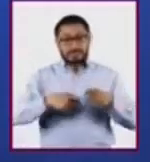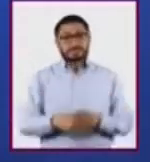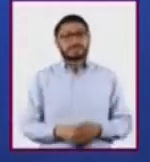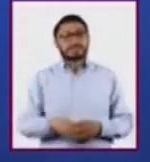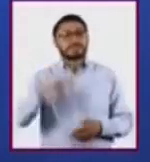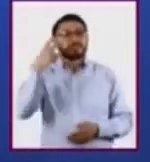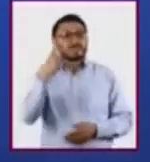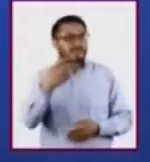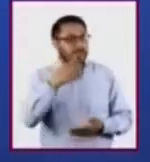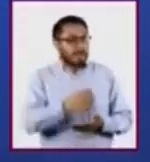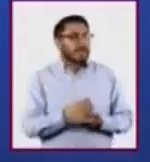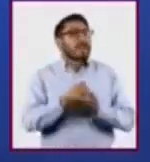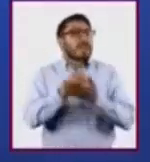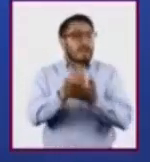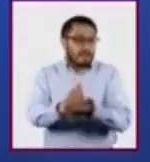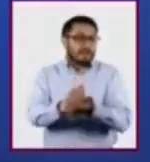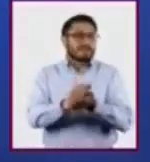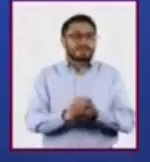cual nos ayudará